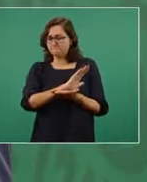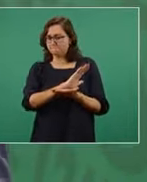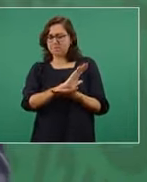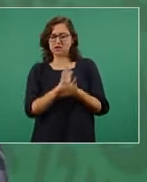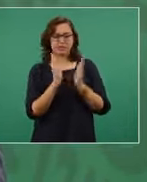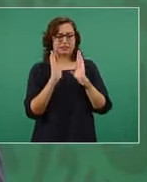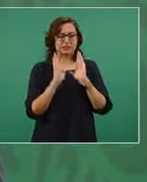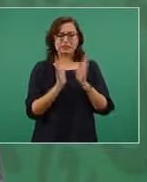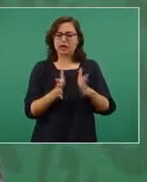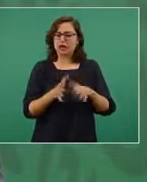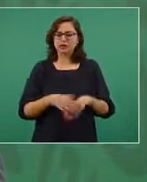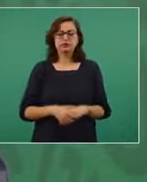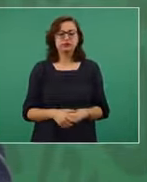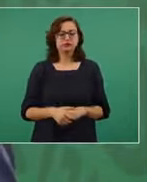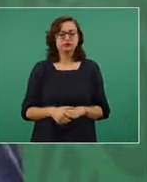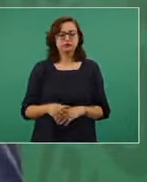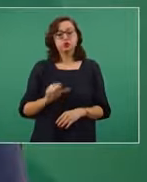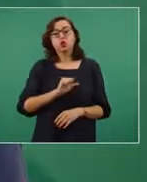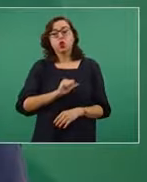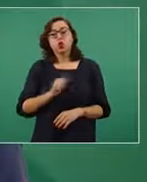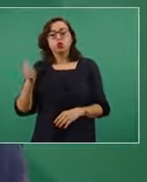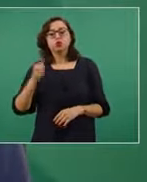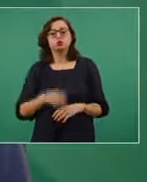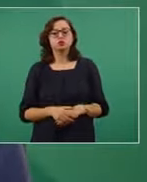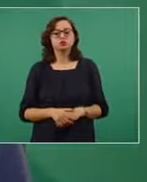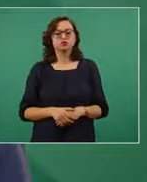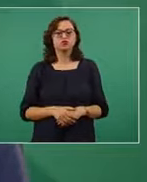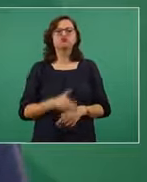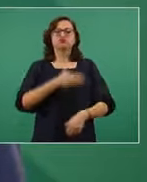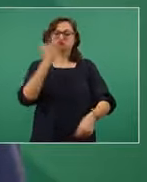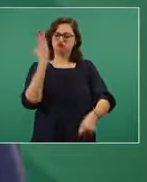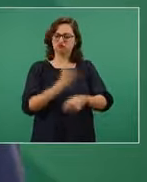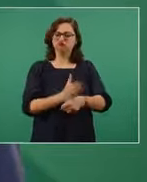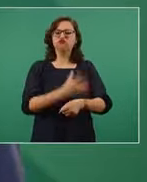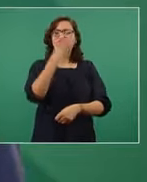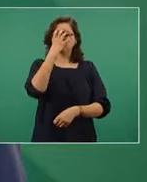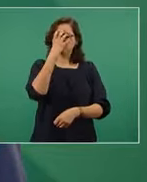¿Qué otra cosa quiere el pueblo de México? Que no haya impunidad.